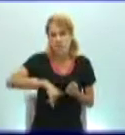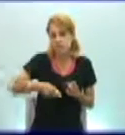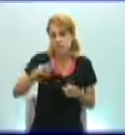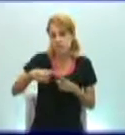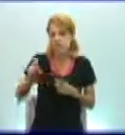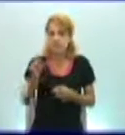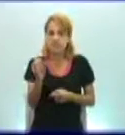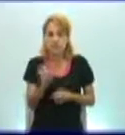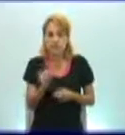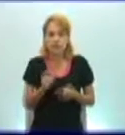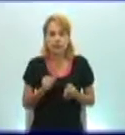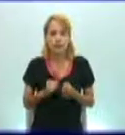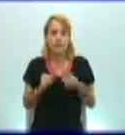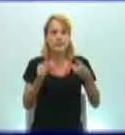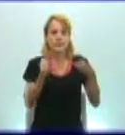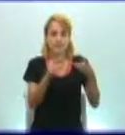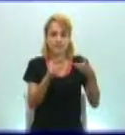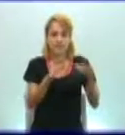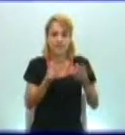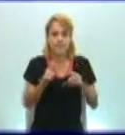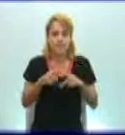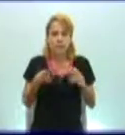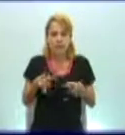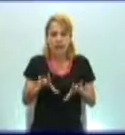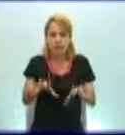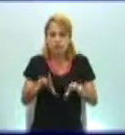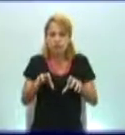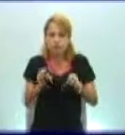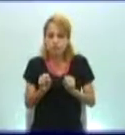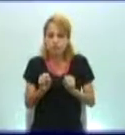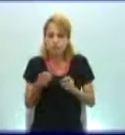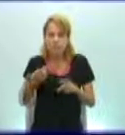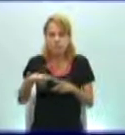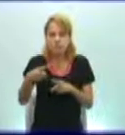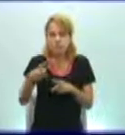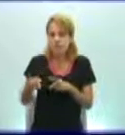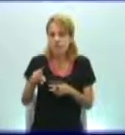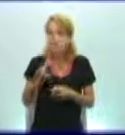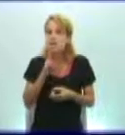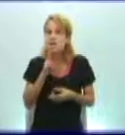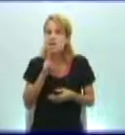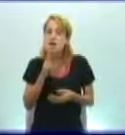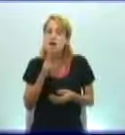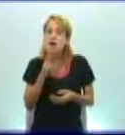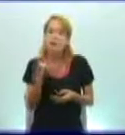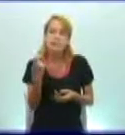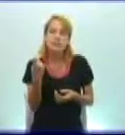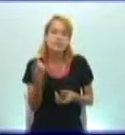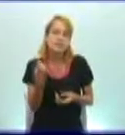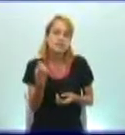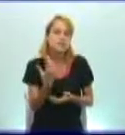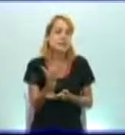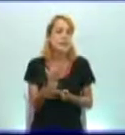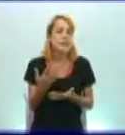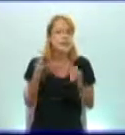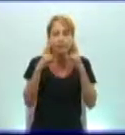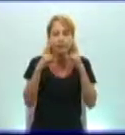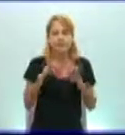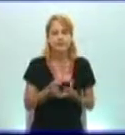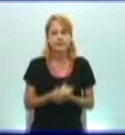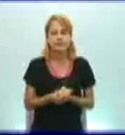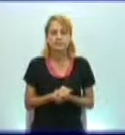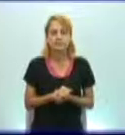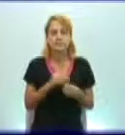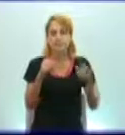células. C, porque absorben las sustancias minerales y el agua que necesita la planta para vivir.